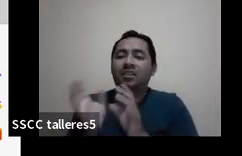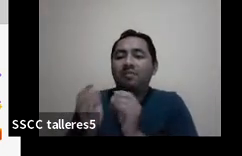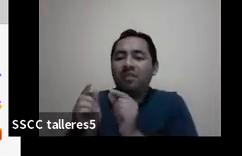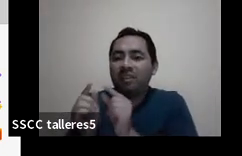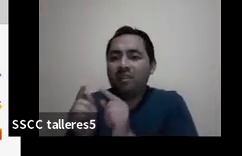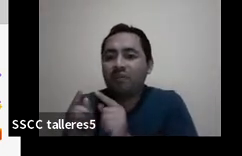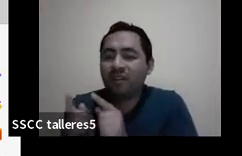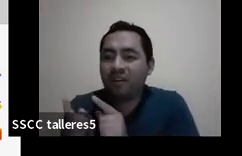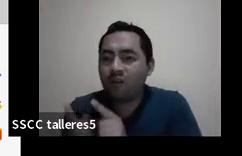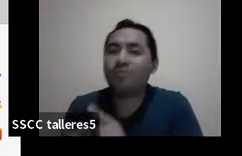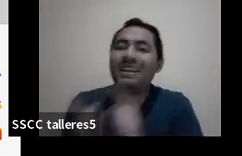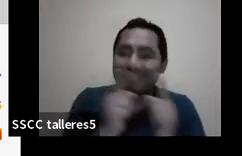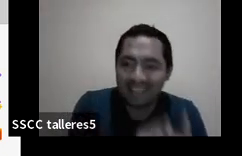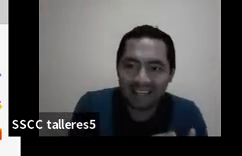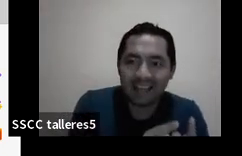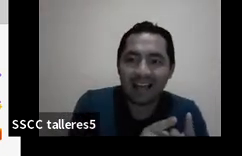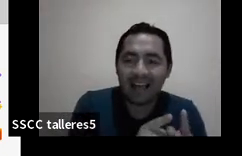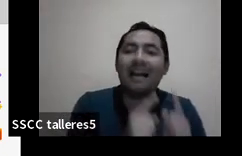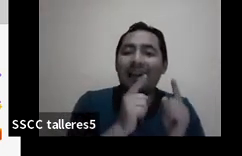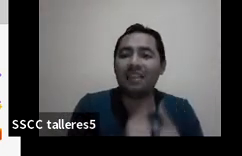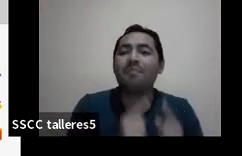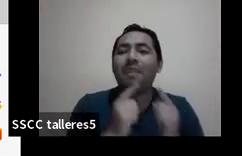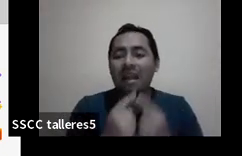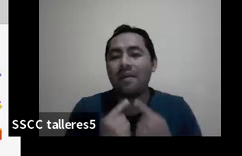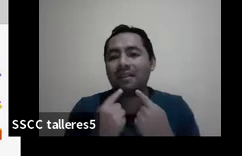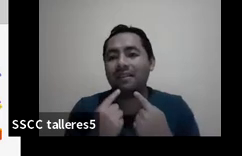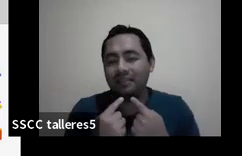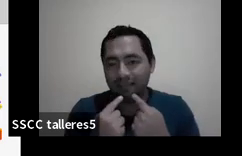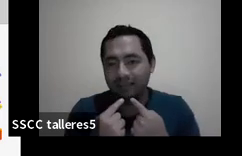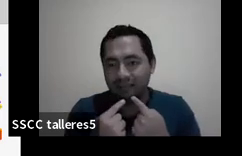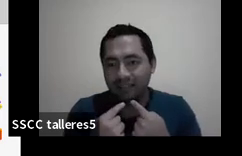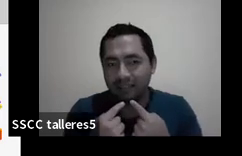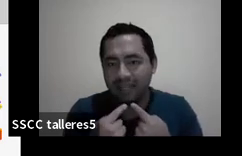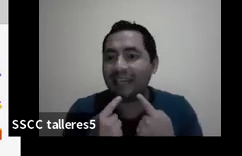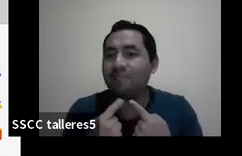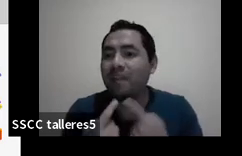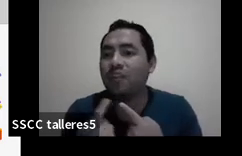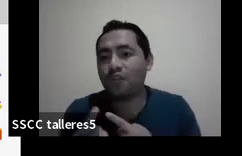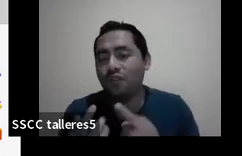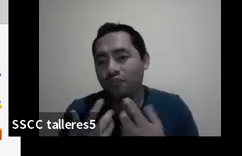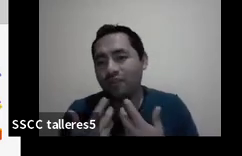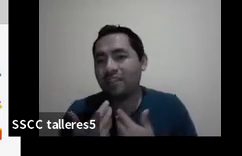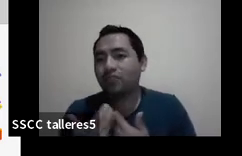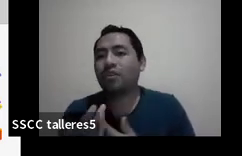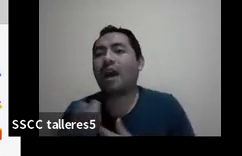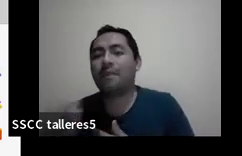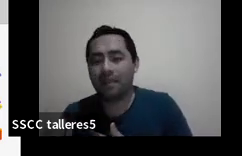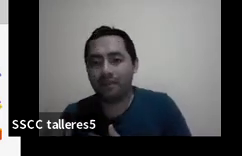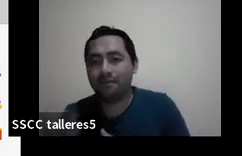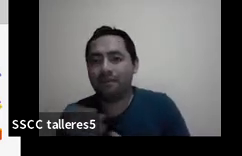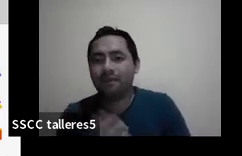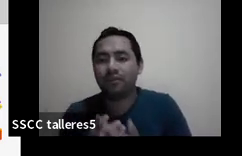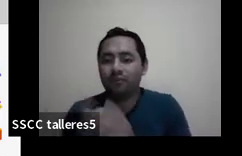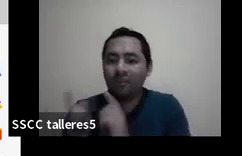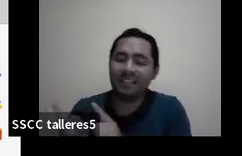señas es simplemente ponerle una seña a cada palabra en español, ¿no?, que estoy